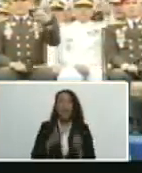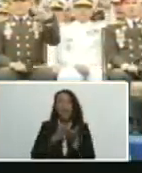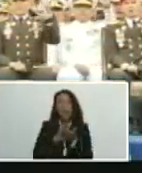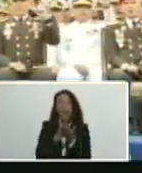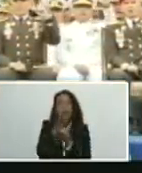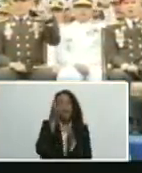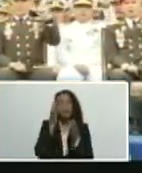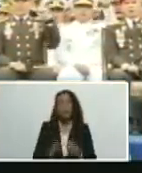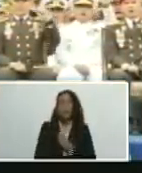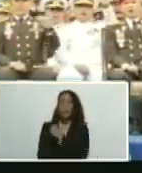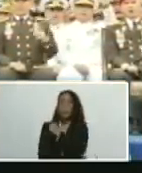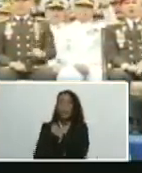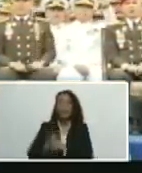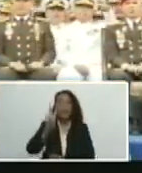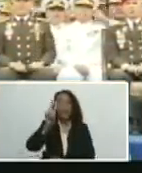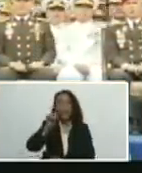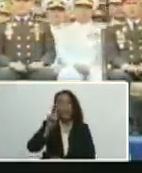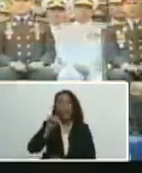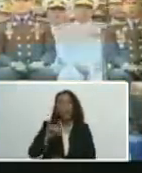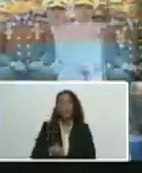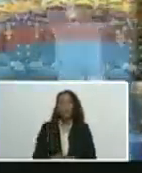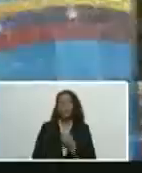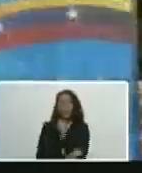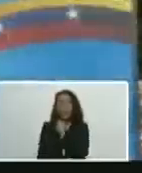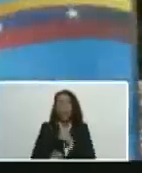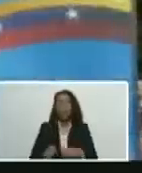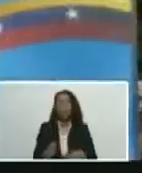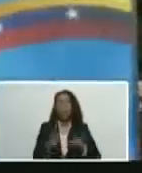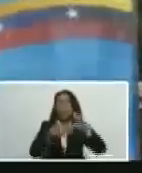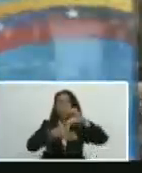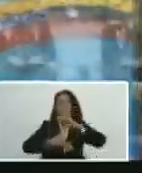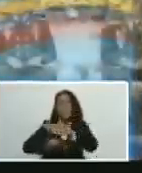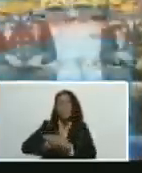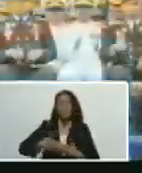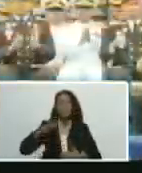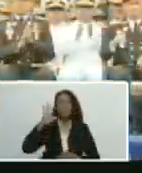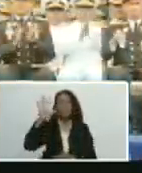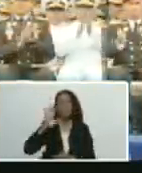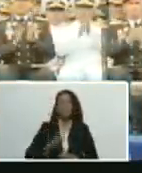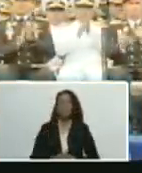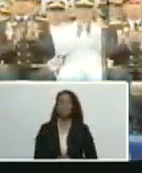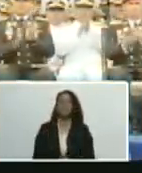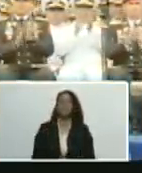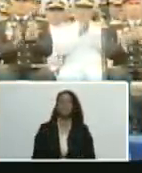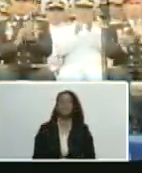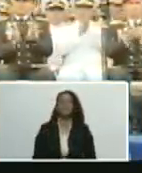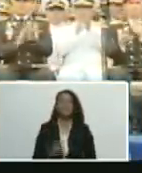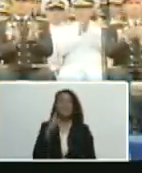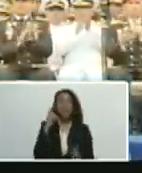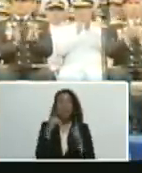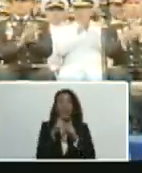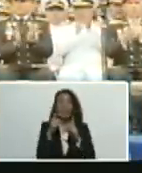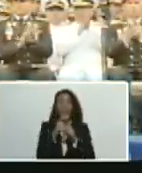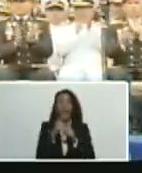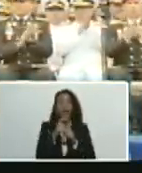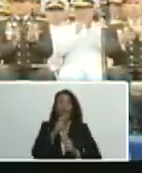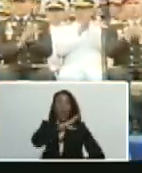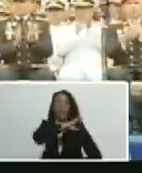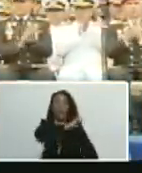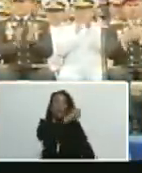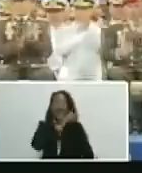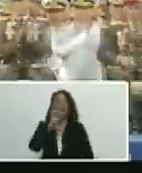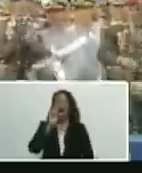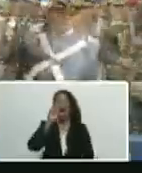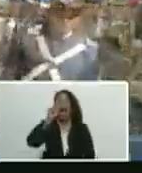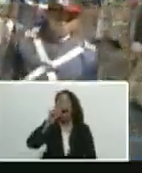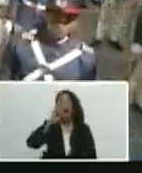siempre! ¡Ladrones nunca! ¡Somos bicentenarios! Muchas gracias. Han sido las palabras del almirante Aníbal